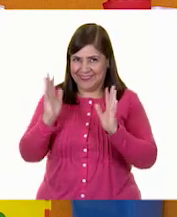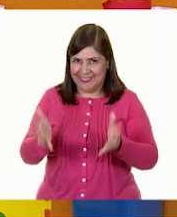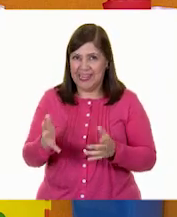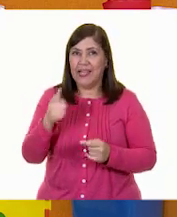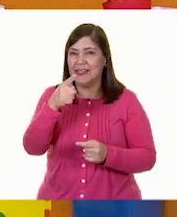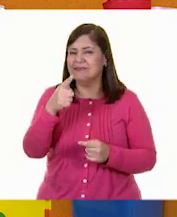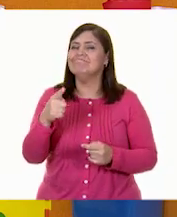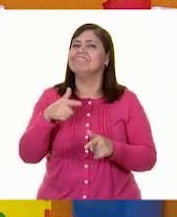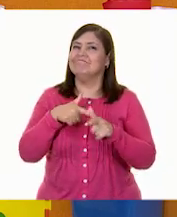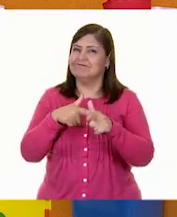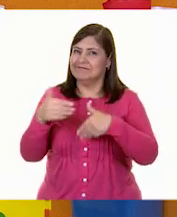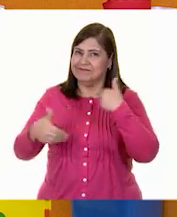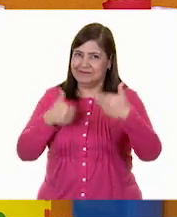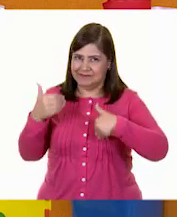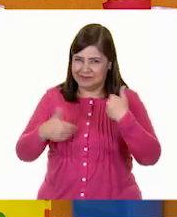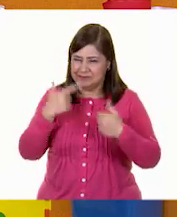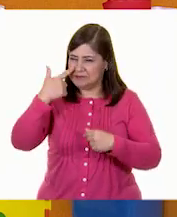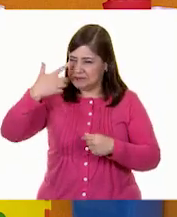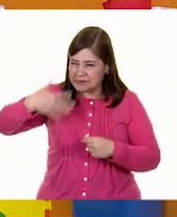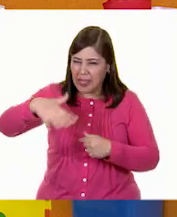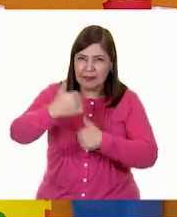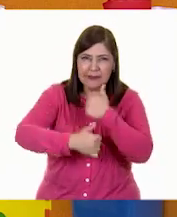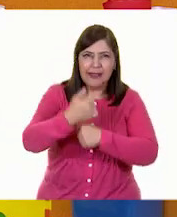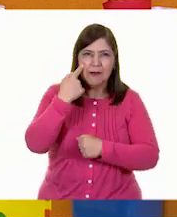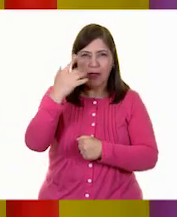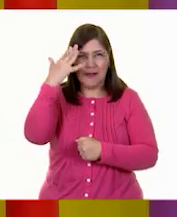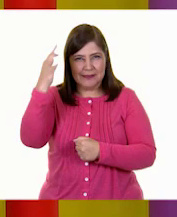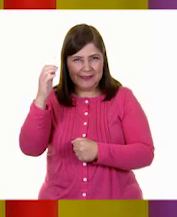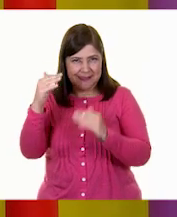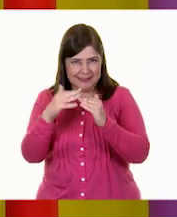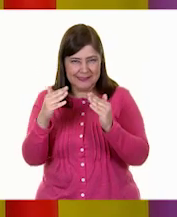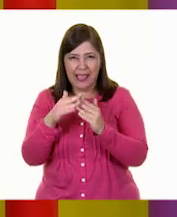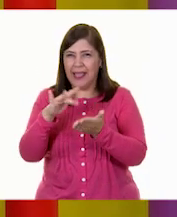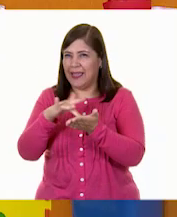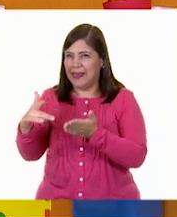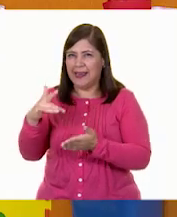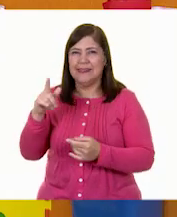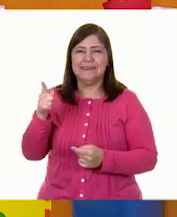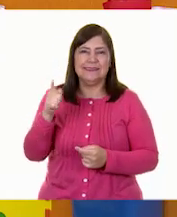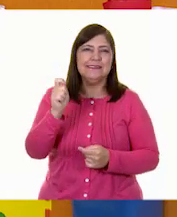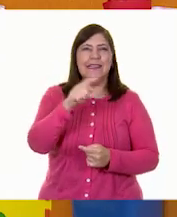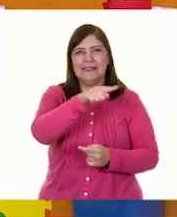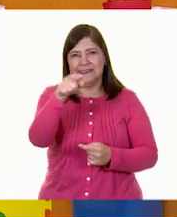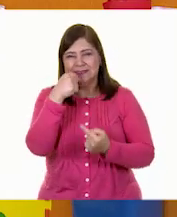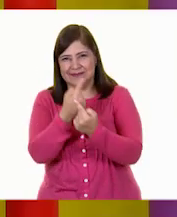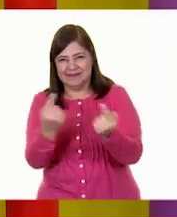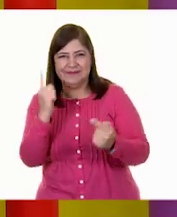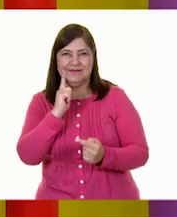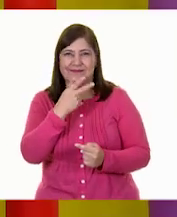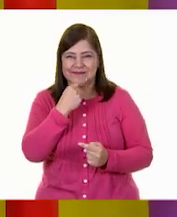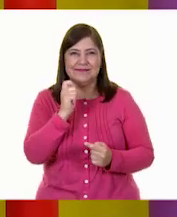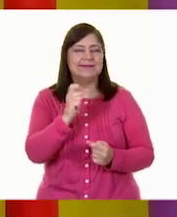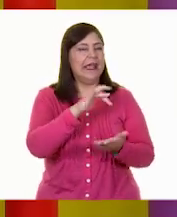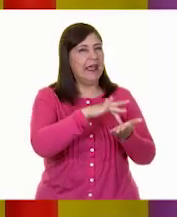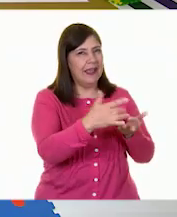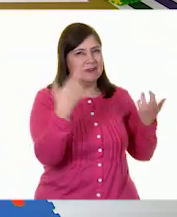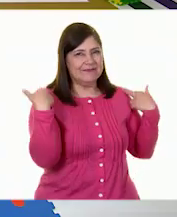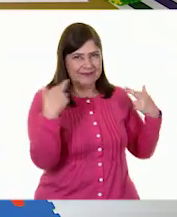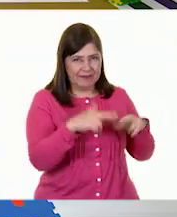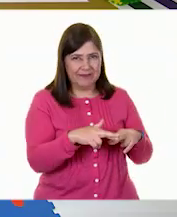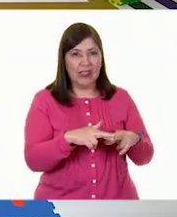Síganse divirtiendo y buscando adivinanzas en casa. Muchas gracias, Mariana, y muchas gracias a los niños y a las niñas. Muchas gracias, maestra. Nos